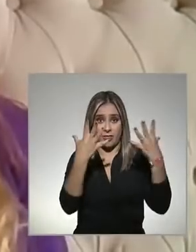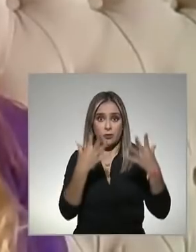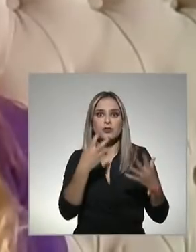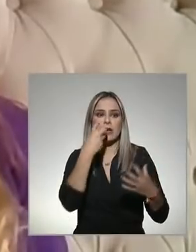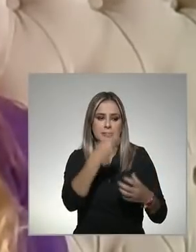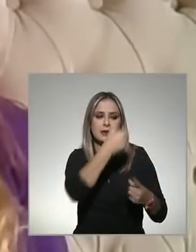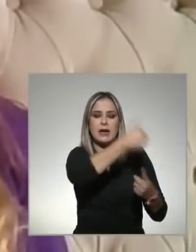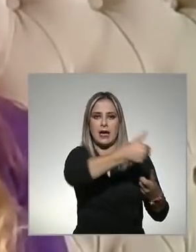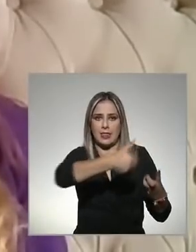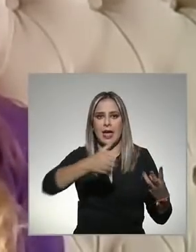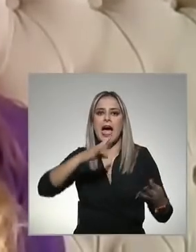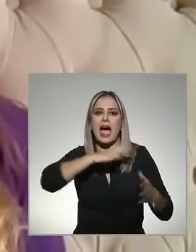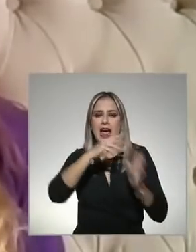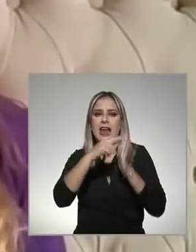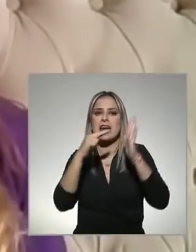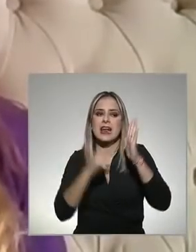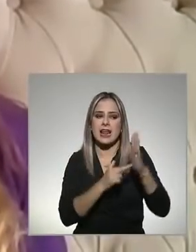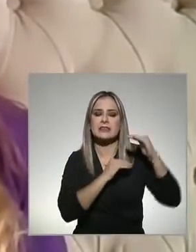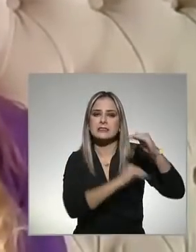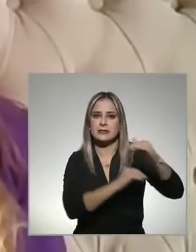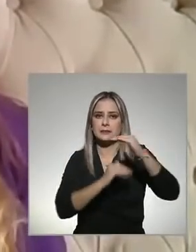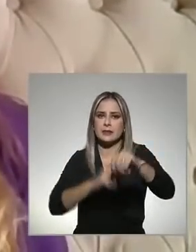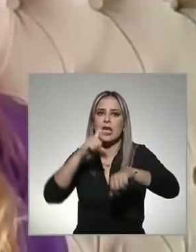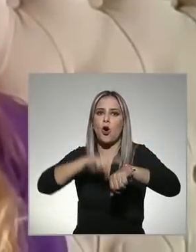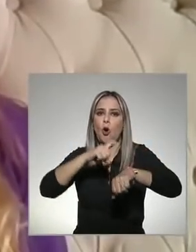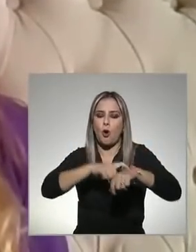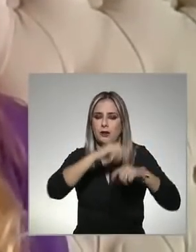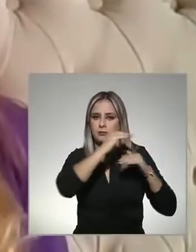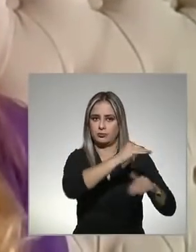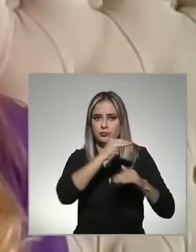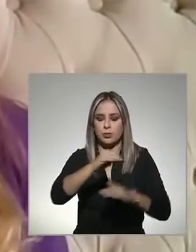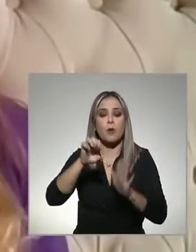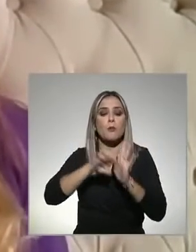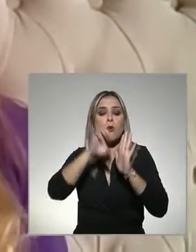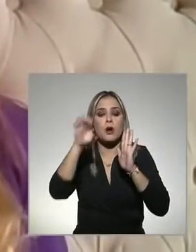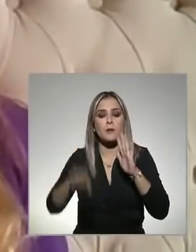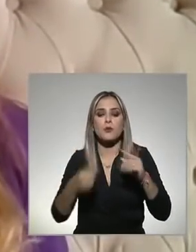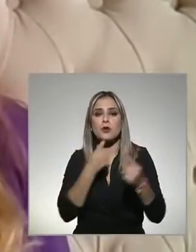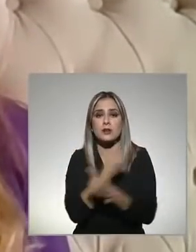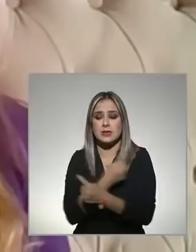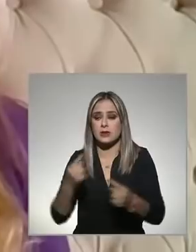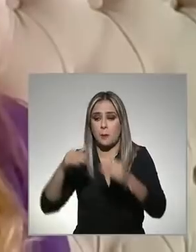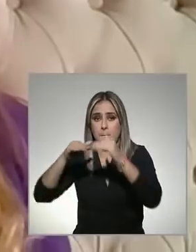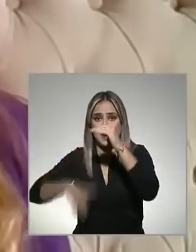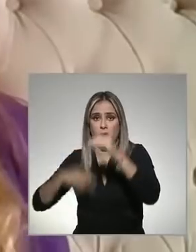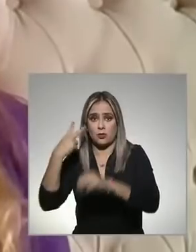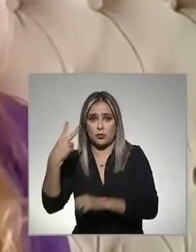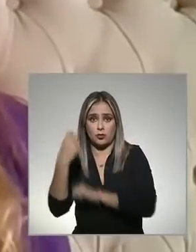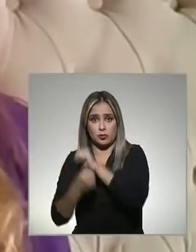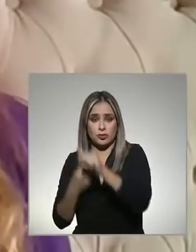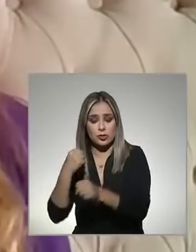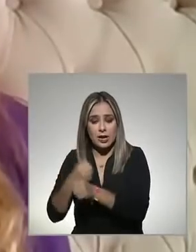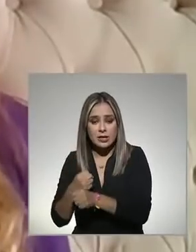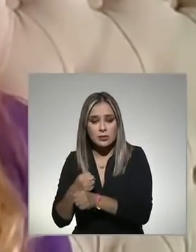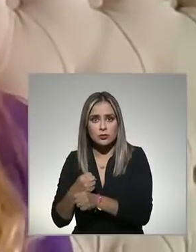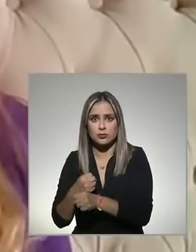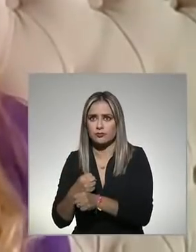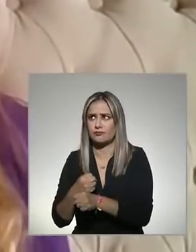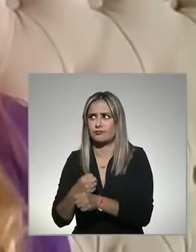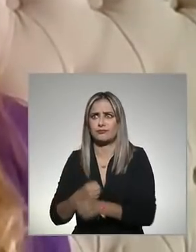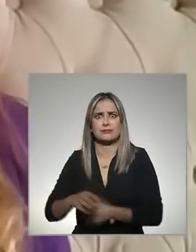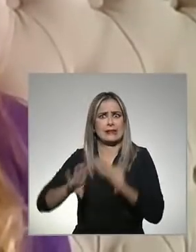a poder estar en pantalla. Por ejemplo, niños de menos de 2 años, es